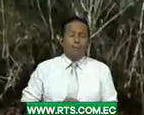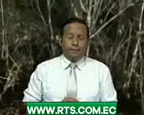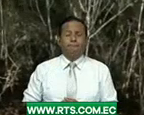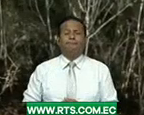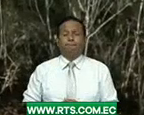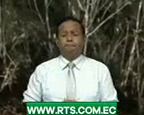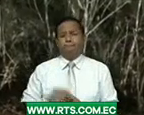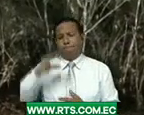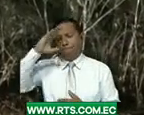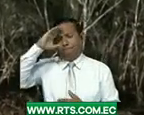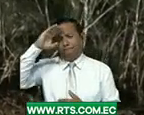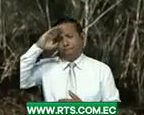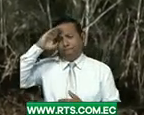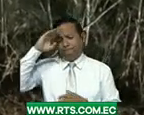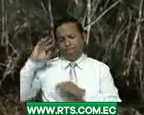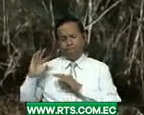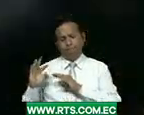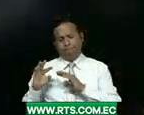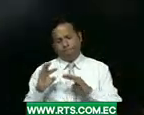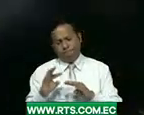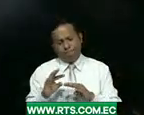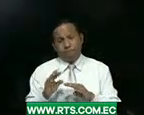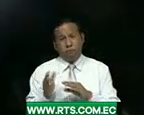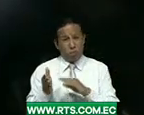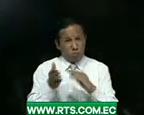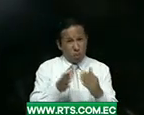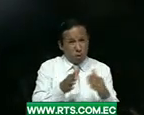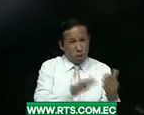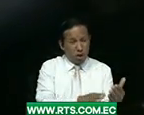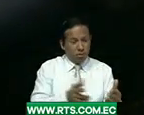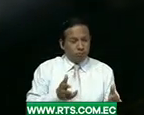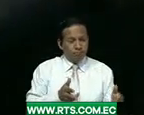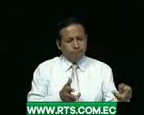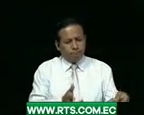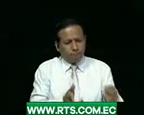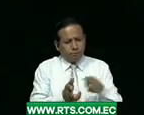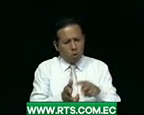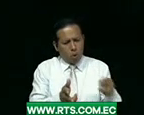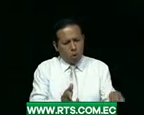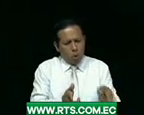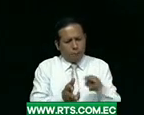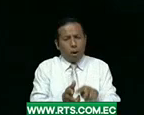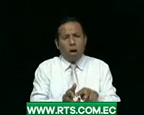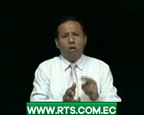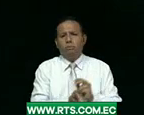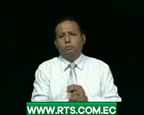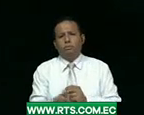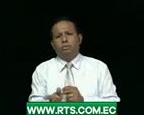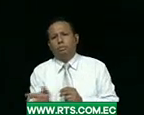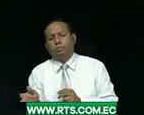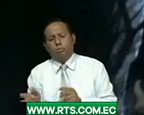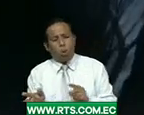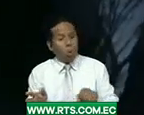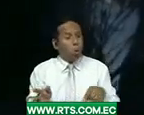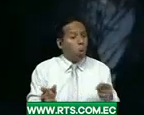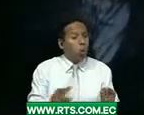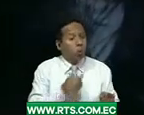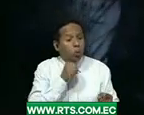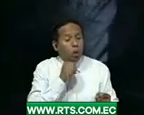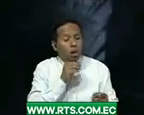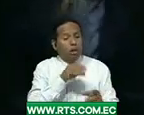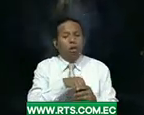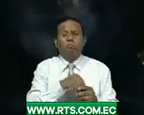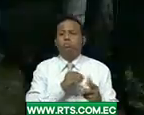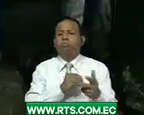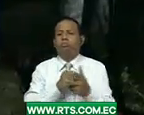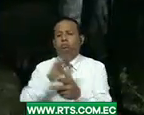Personal de criminalística y ENACE realizaron el levantamiento de los cadáveres, dos de ellos en la escena del triple crimen y el otro en el hospital del IES